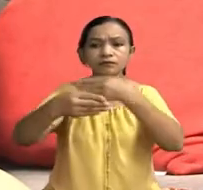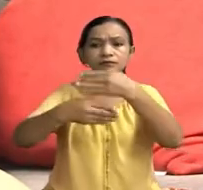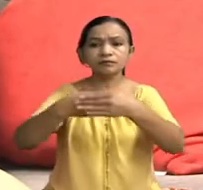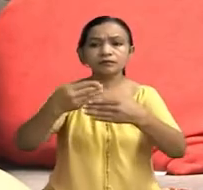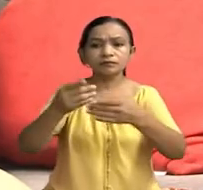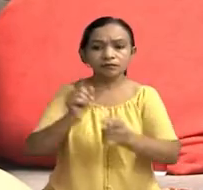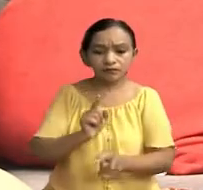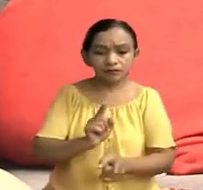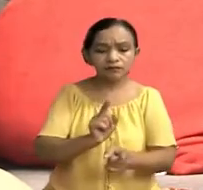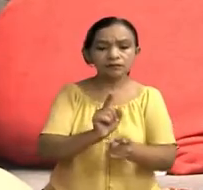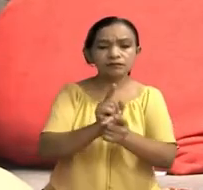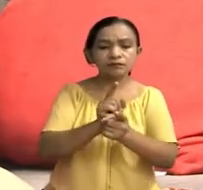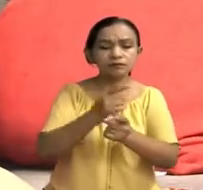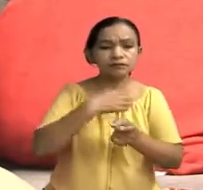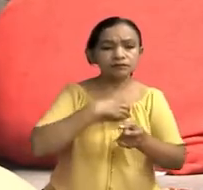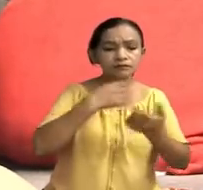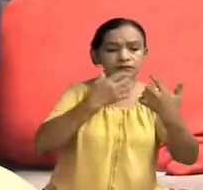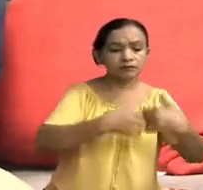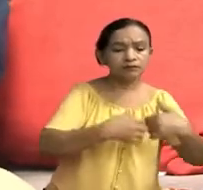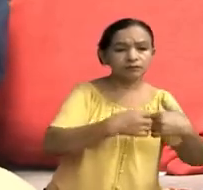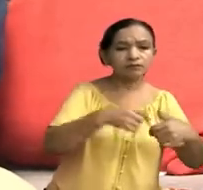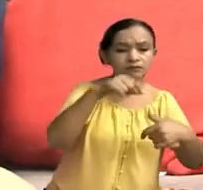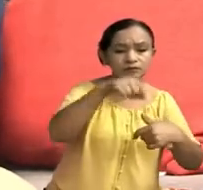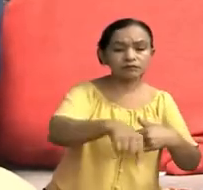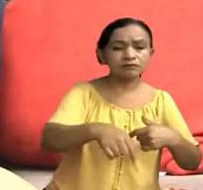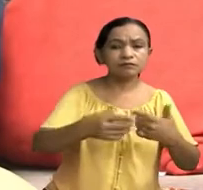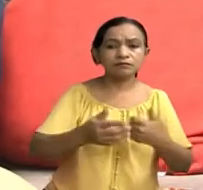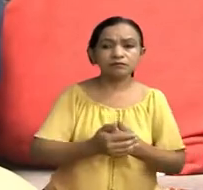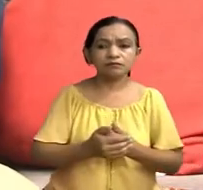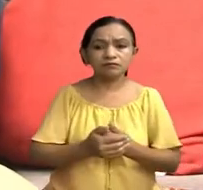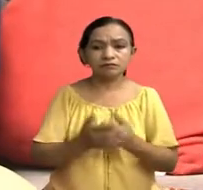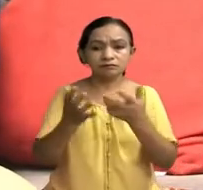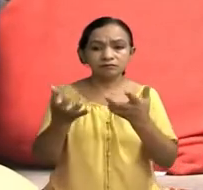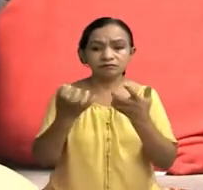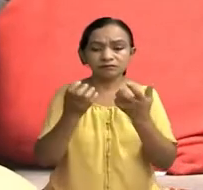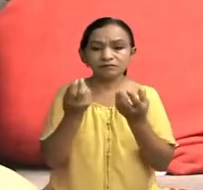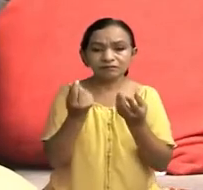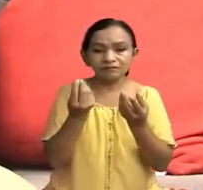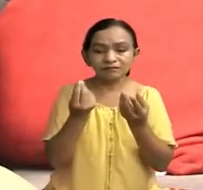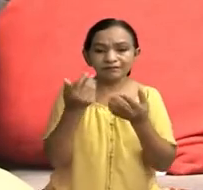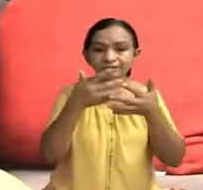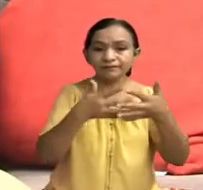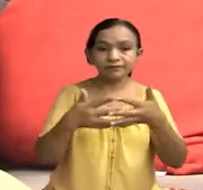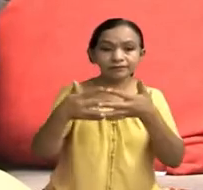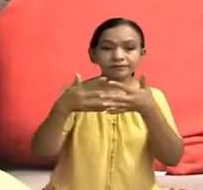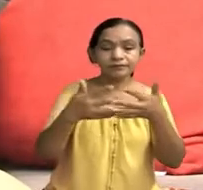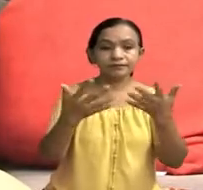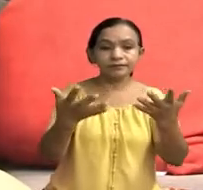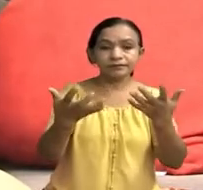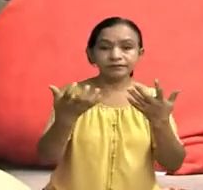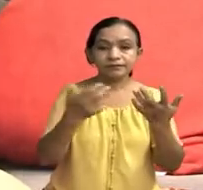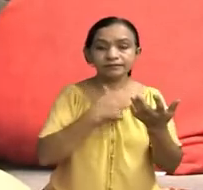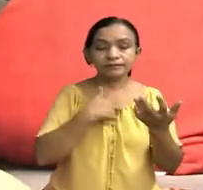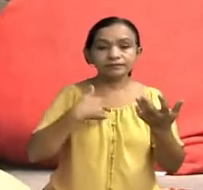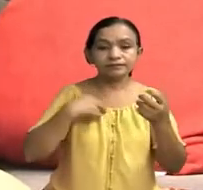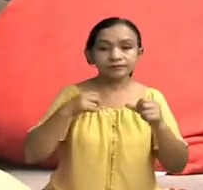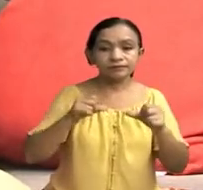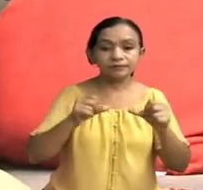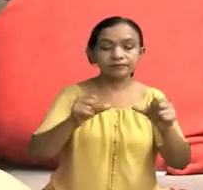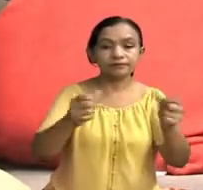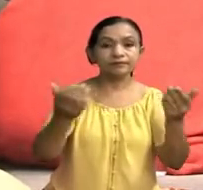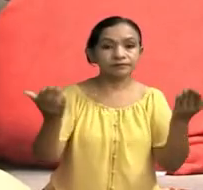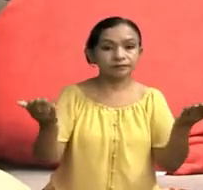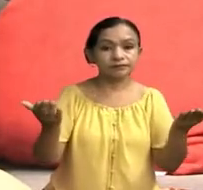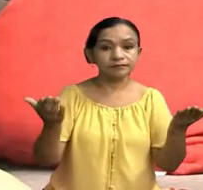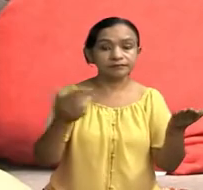recursos naturales en Bolivia y no estén nuestras empresas ahí. Lo que está en el fondo son los intereses económicos norteamericanos, claro, que quieren seguir saqueando esos recursos.